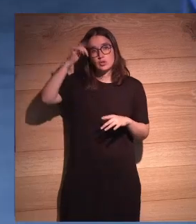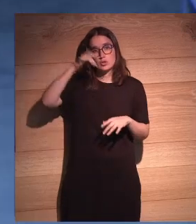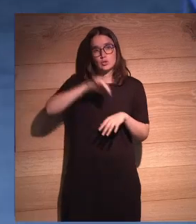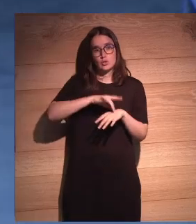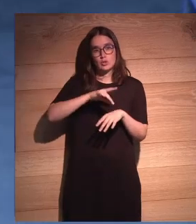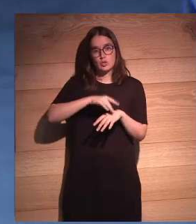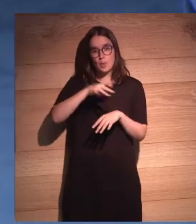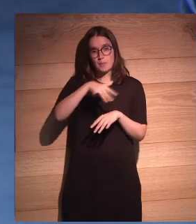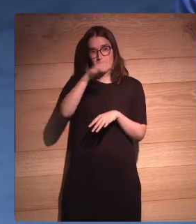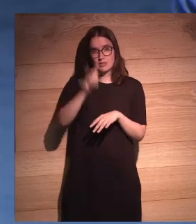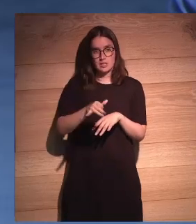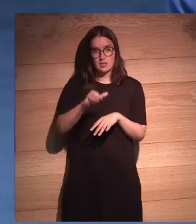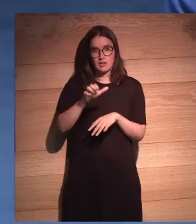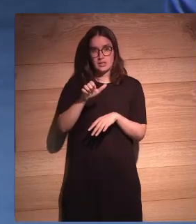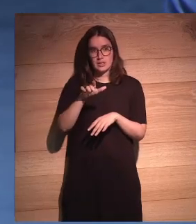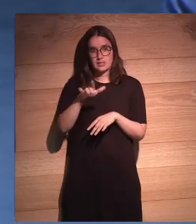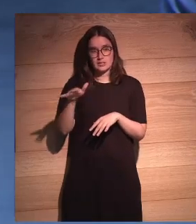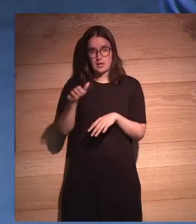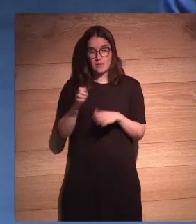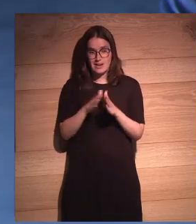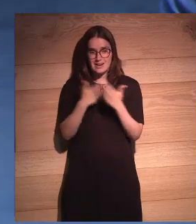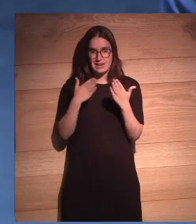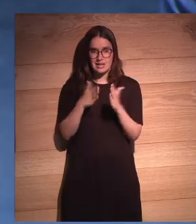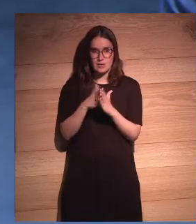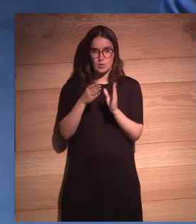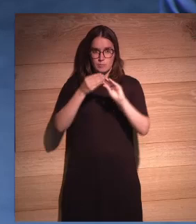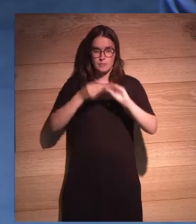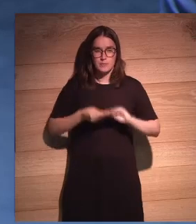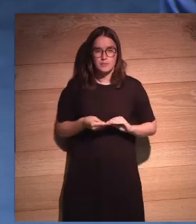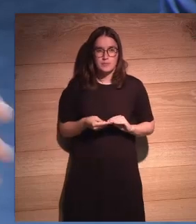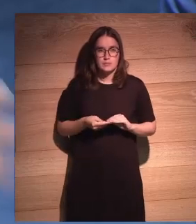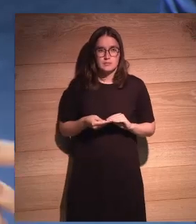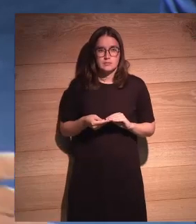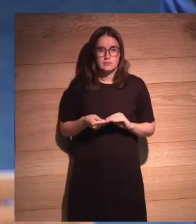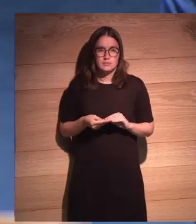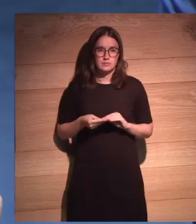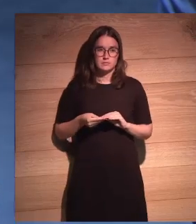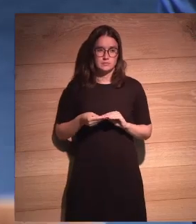Martínez Selva, y ese libro está hecho por